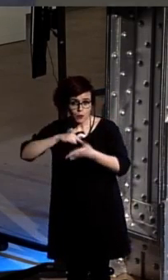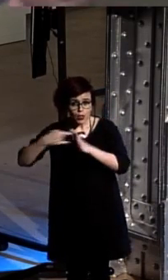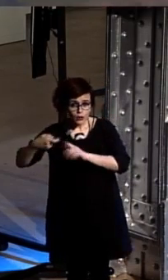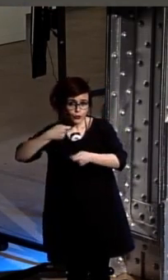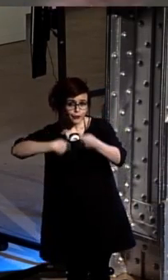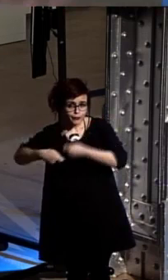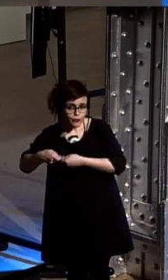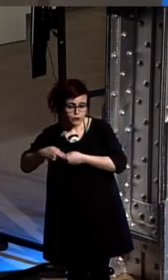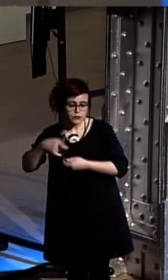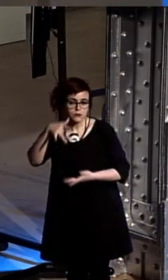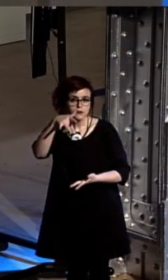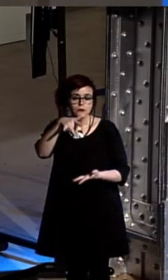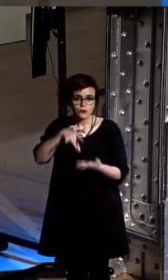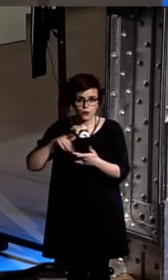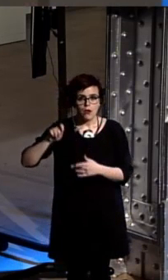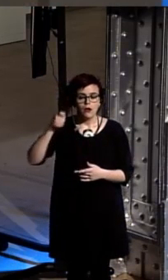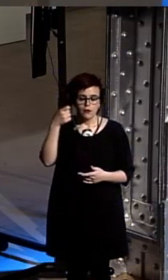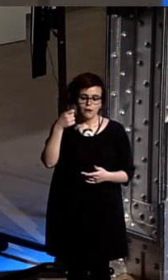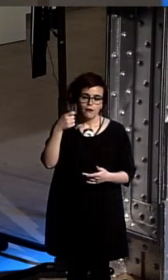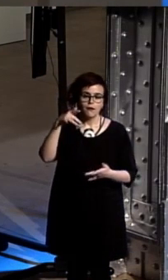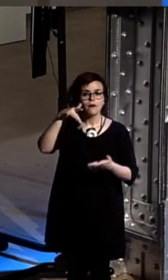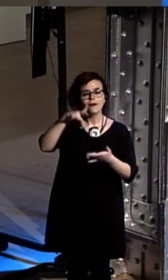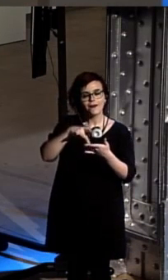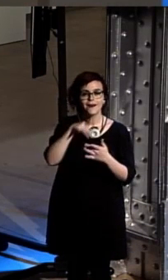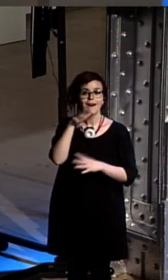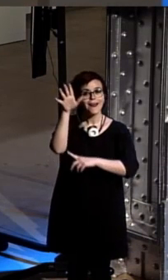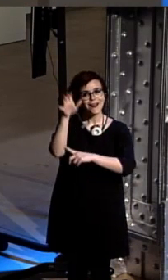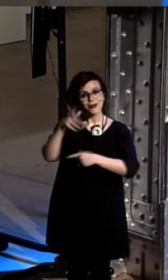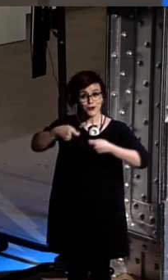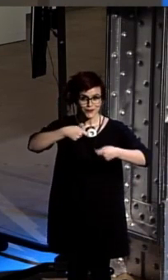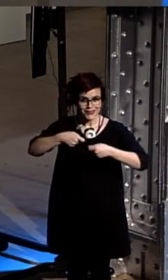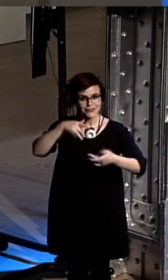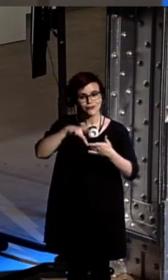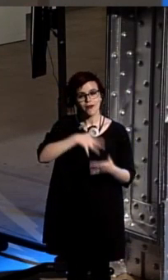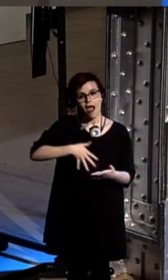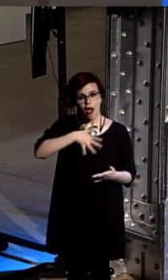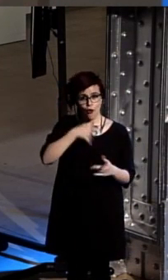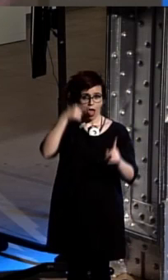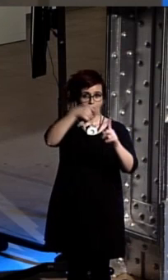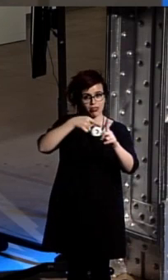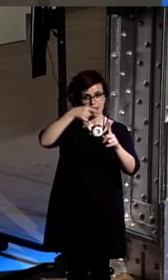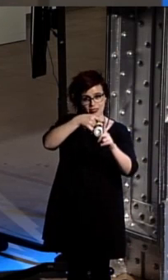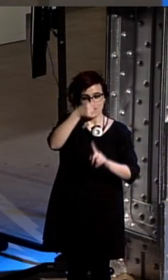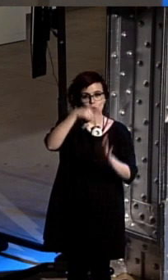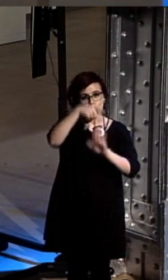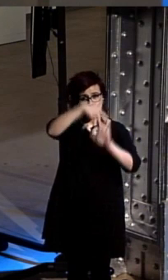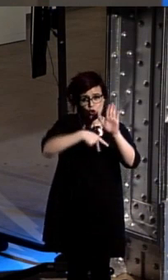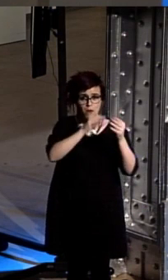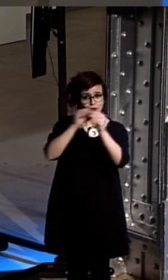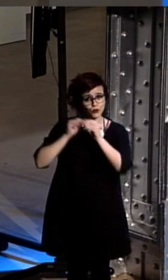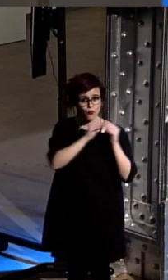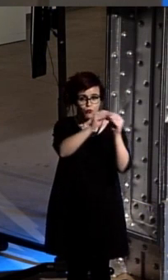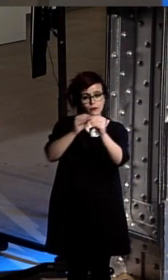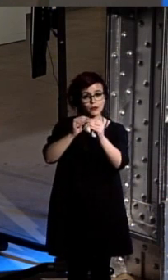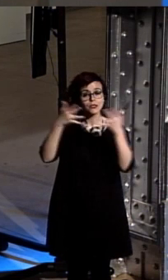A día de hoy sabemos que el neuromarketing está en otro estado distinto. Están desarrollando muchos estándares comunes, pero ahora mismo